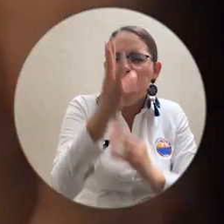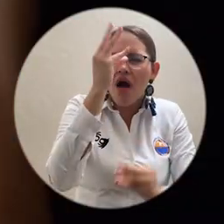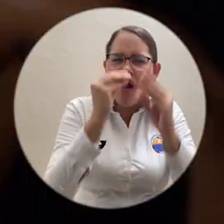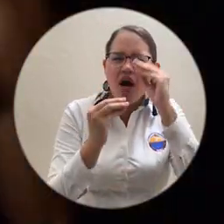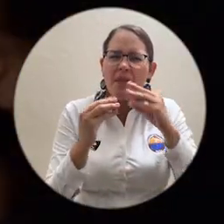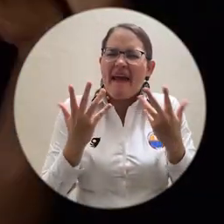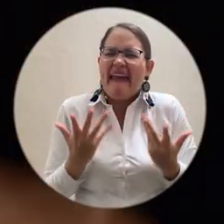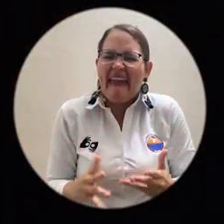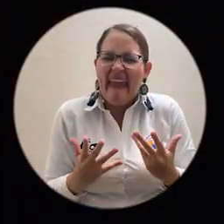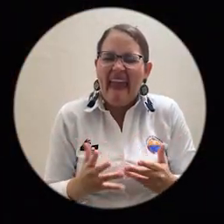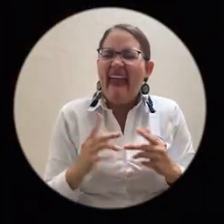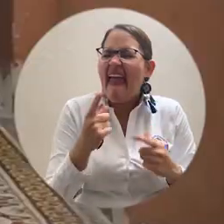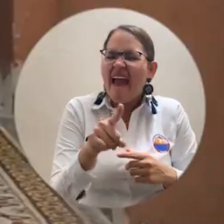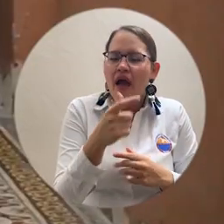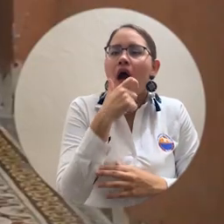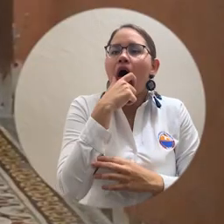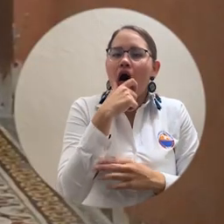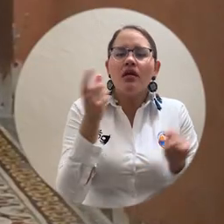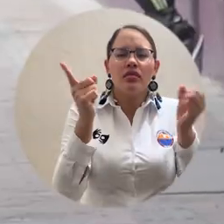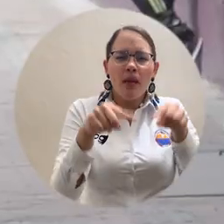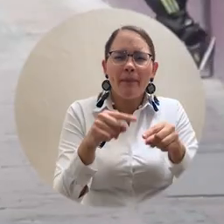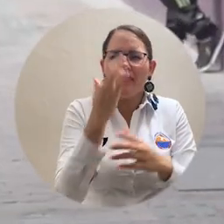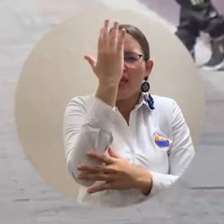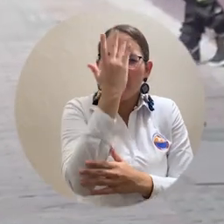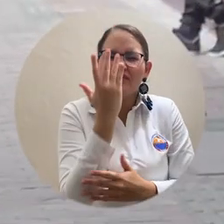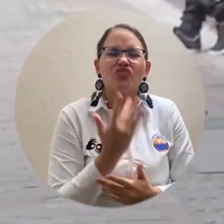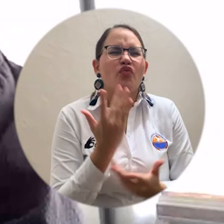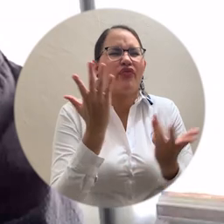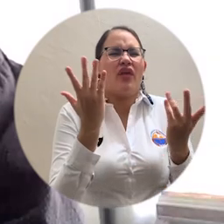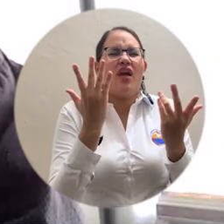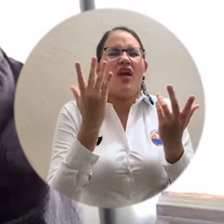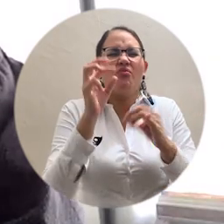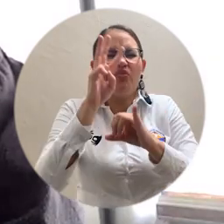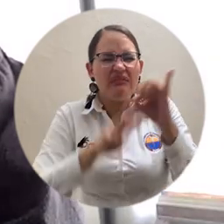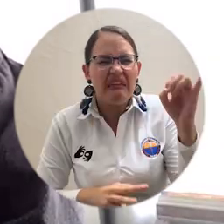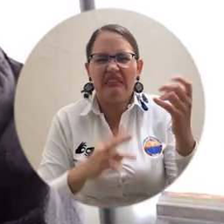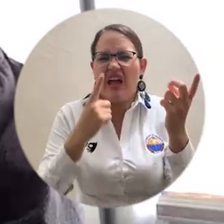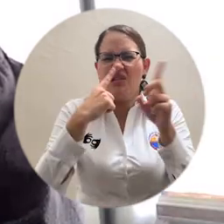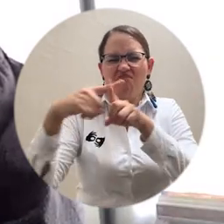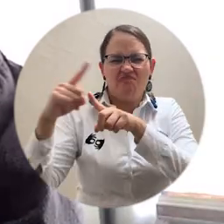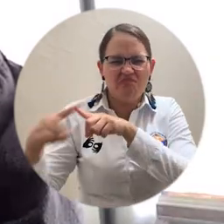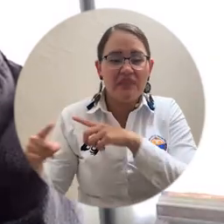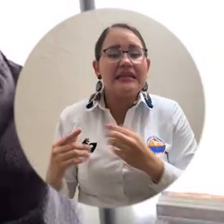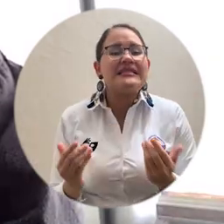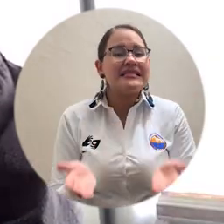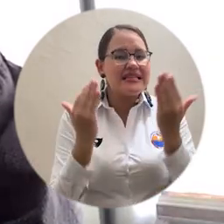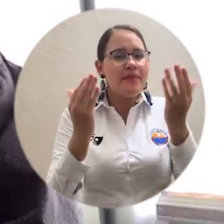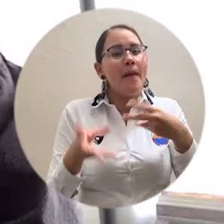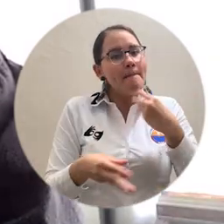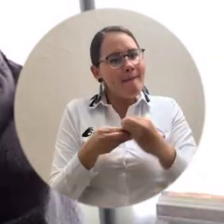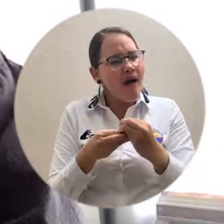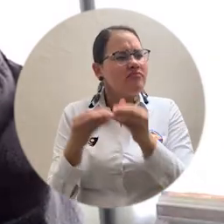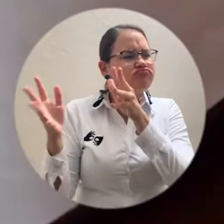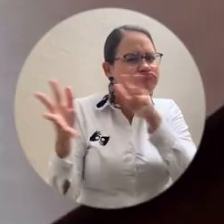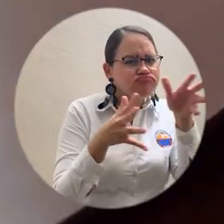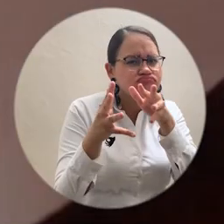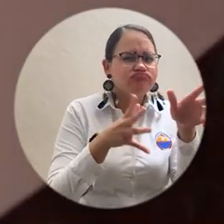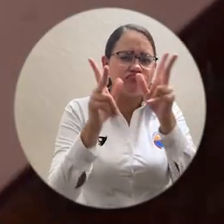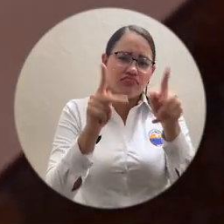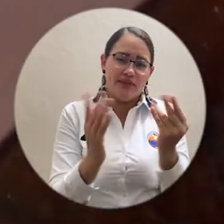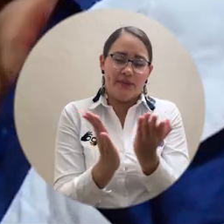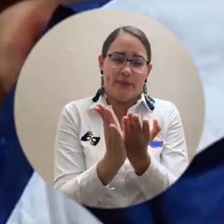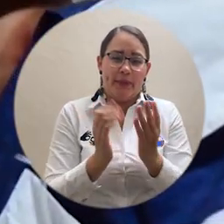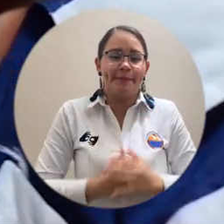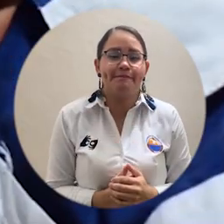procesos educativos con sus estudiantes. Vale la pena destacar que encontrar un desarrollo